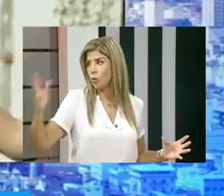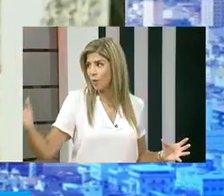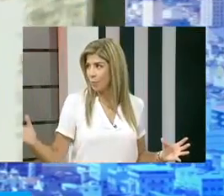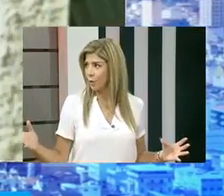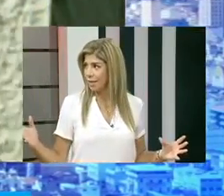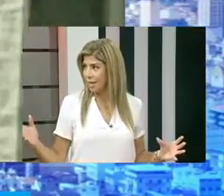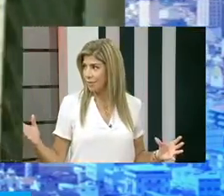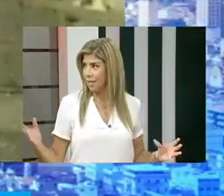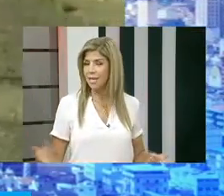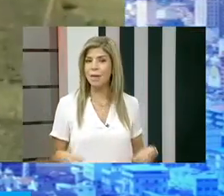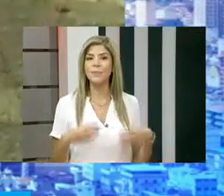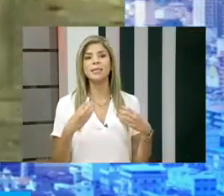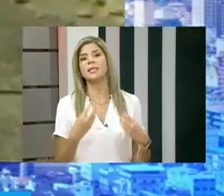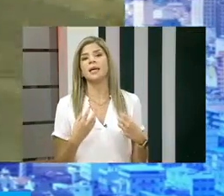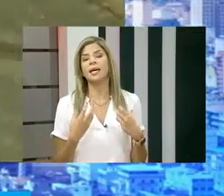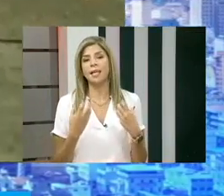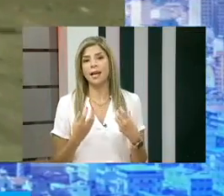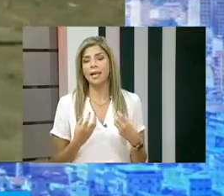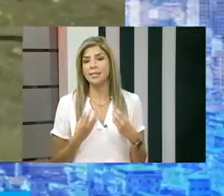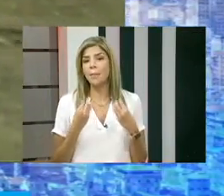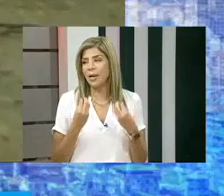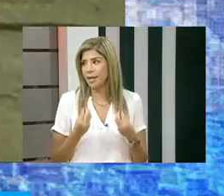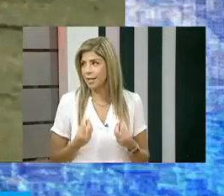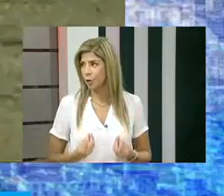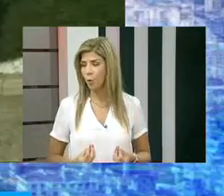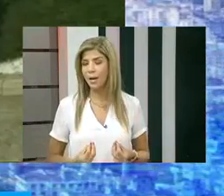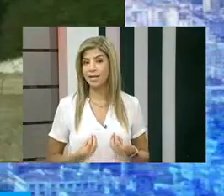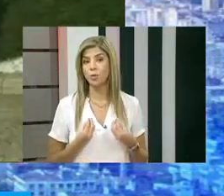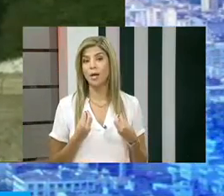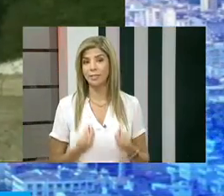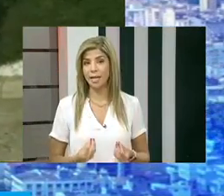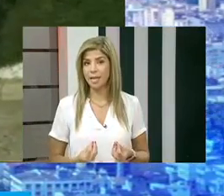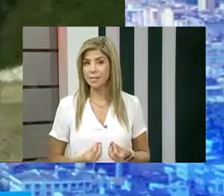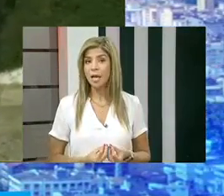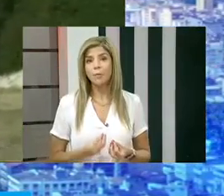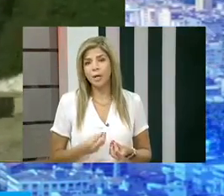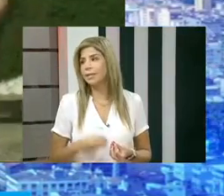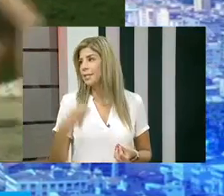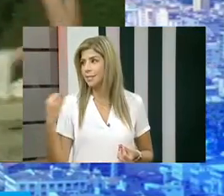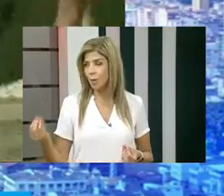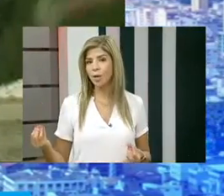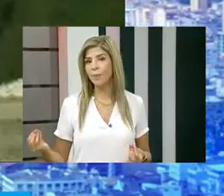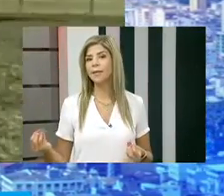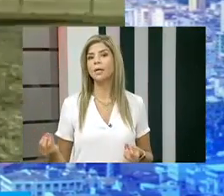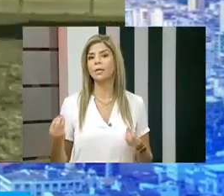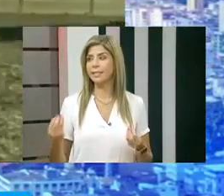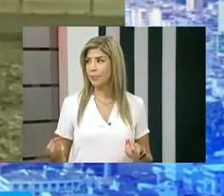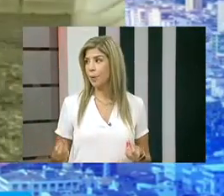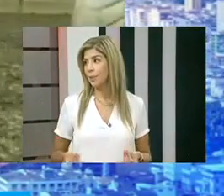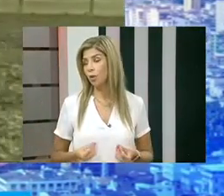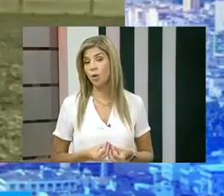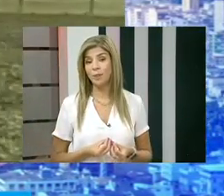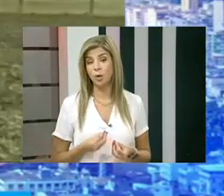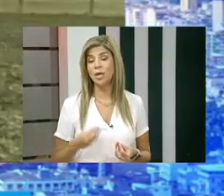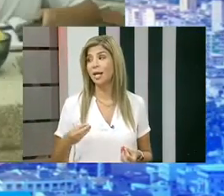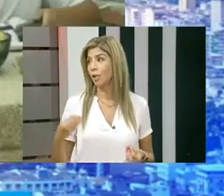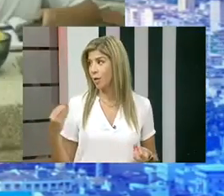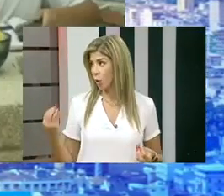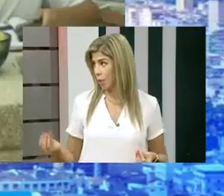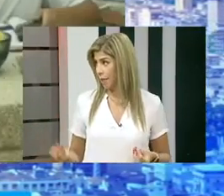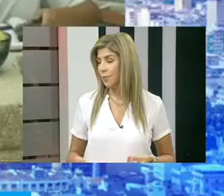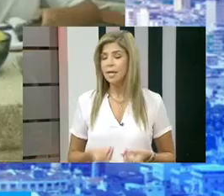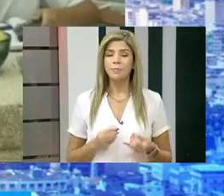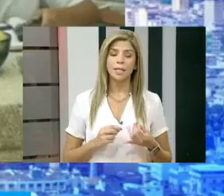vida por delante y empieza ya a generar estas placas de ateroma en sus arterias. Puede tener seguramente cualquier tipo de patología